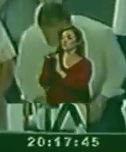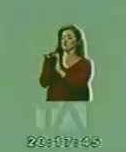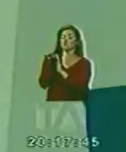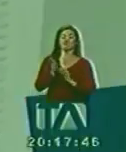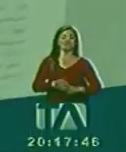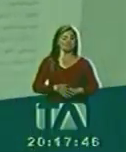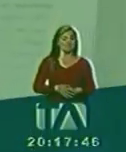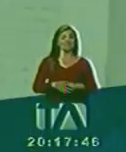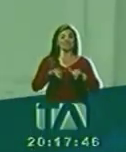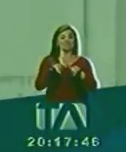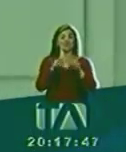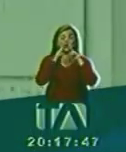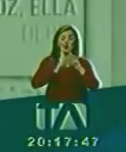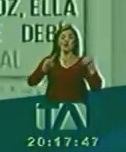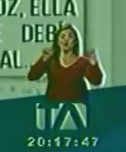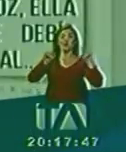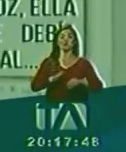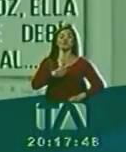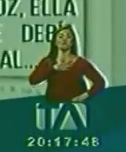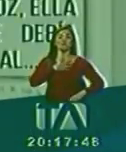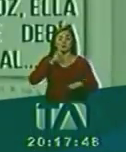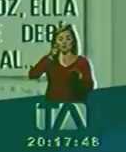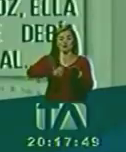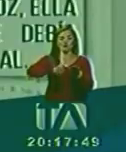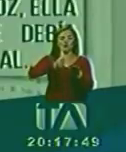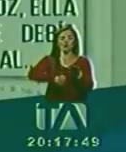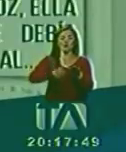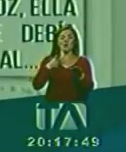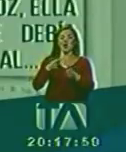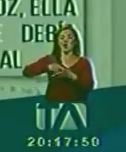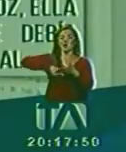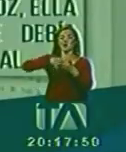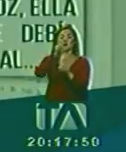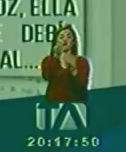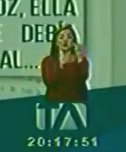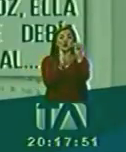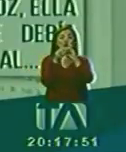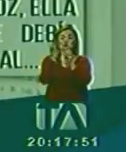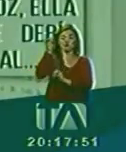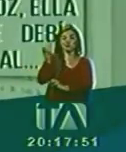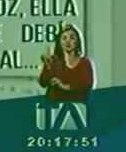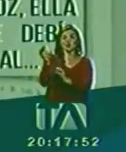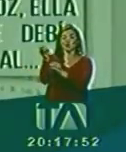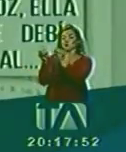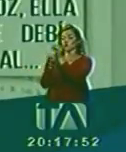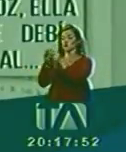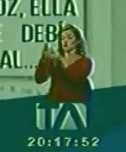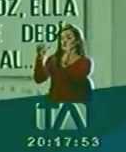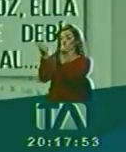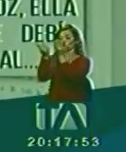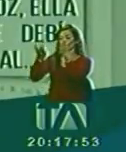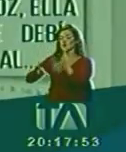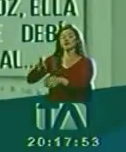subió continúa la declaración en mi calidad de abogado se me otorgó el contrato de asesor uno en el despacho de la ex asambleísta maría alejandra vicuña